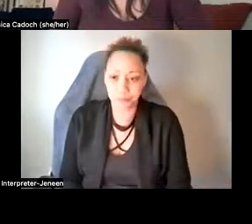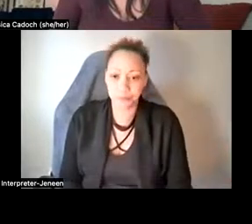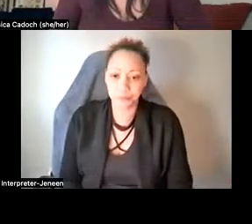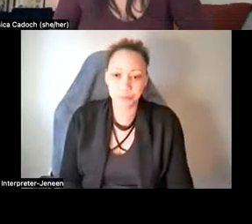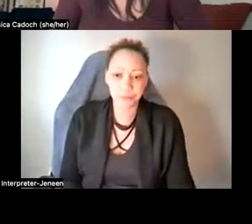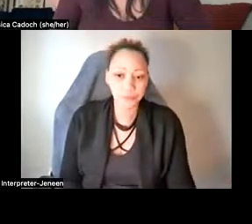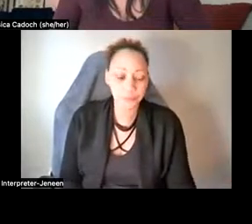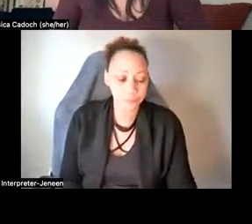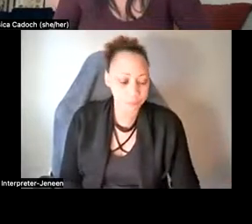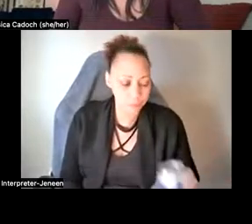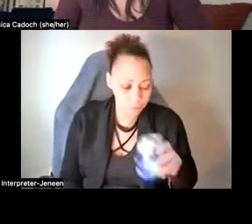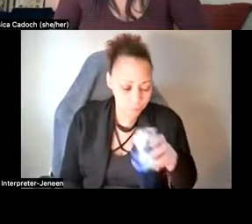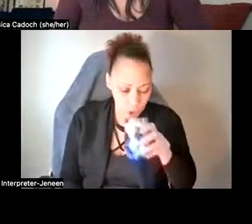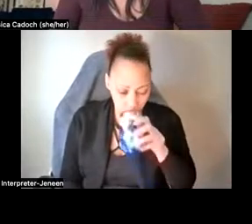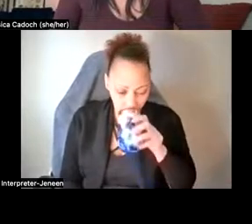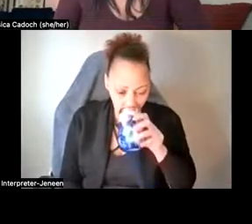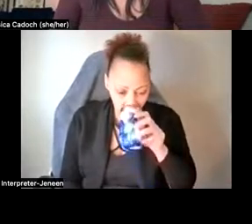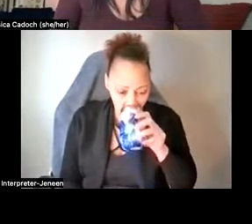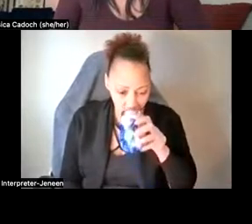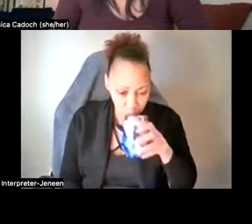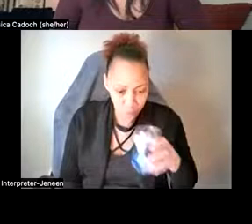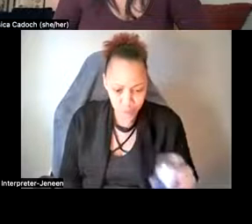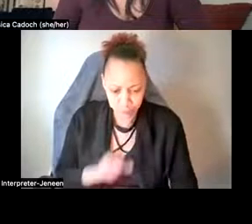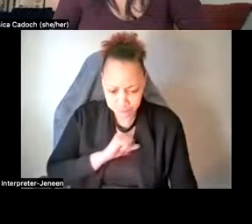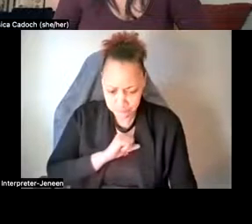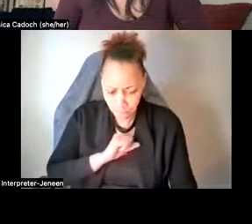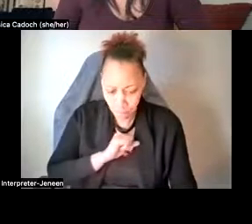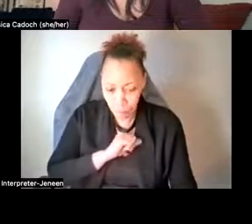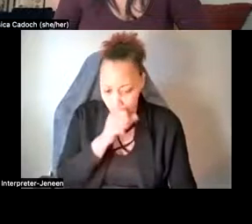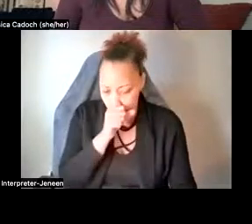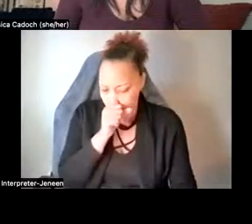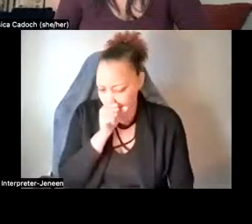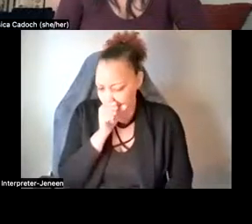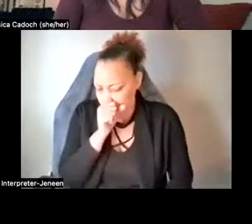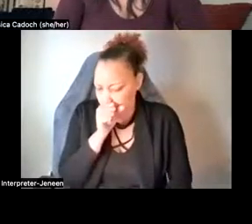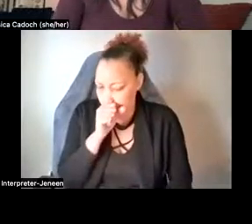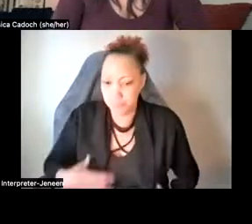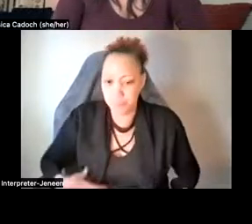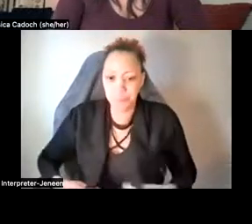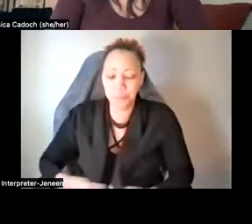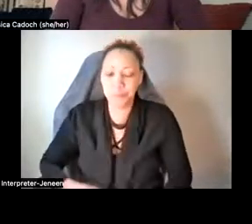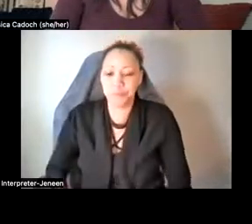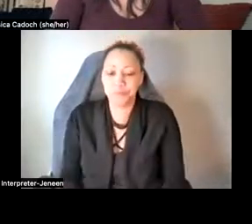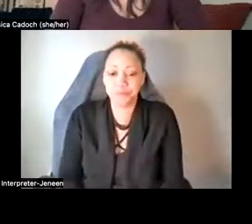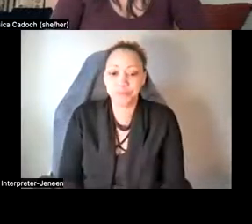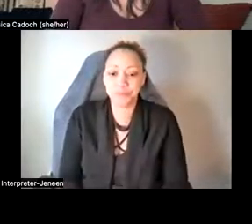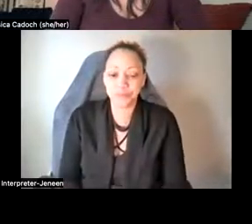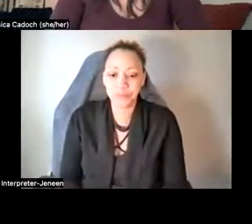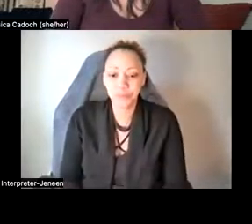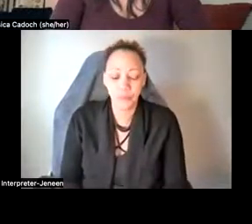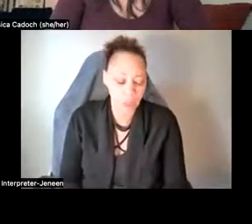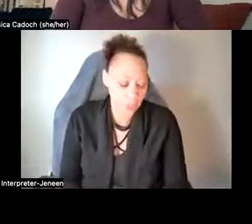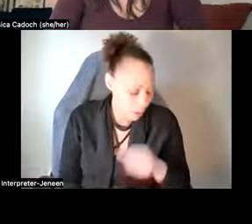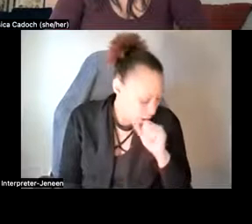um, también es necesario o es, uh, útil a tocar donde dice silenciar audio original para solo escuchar el,